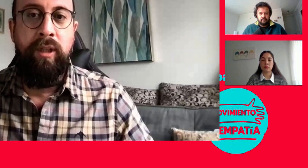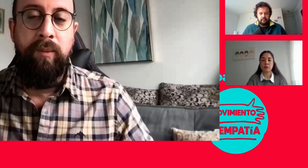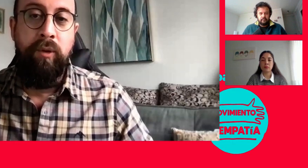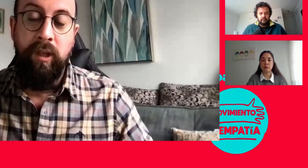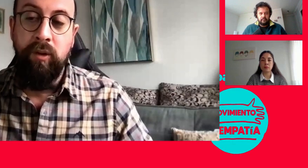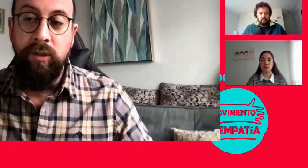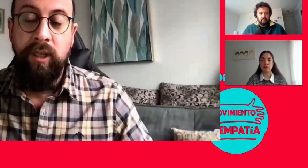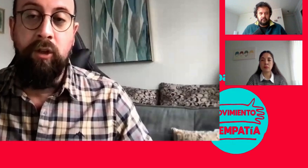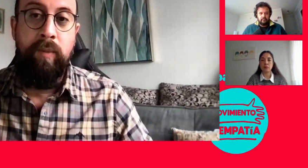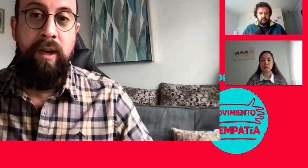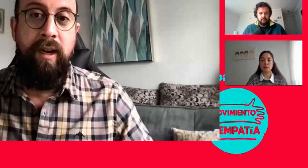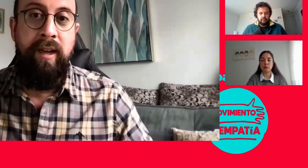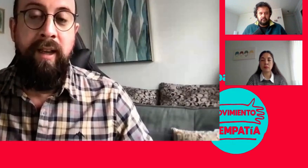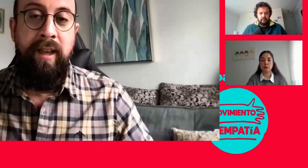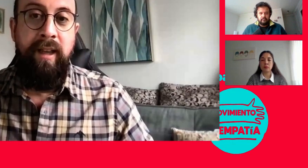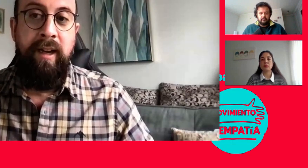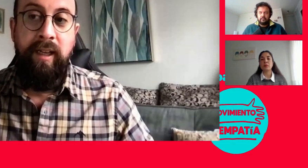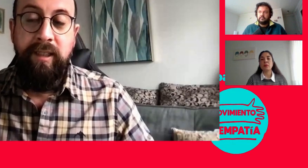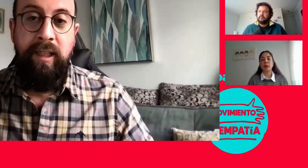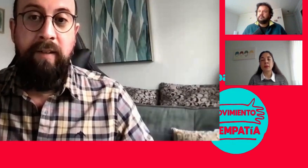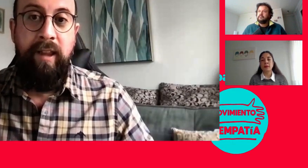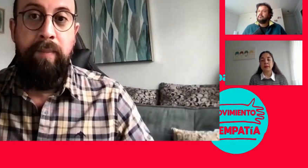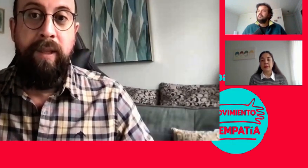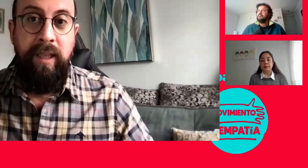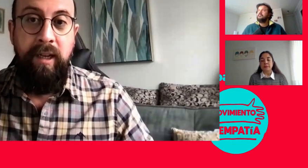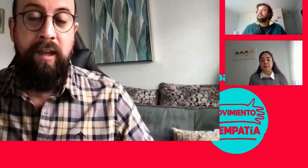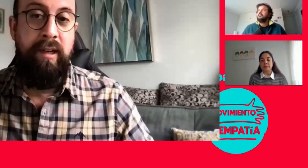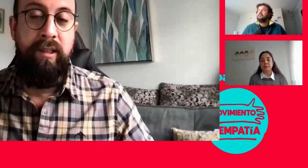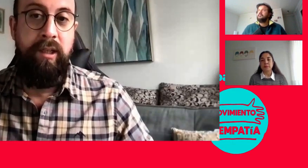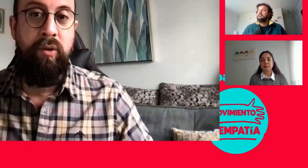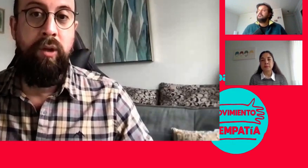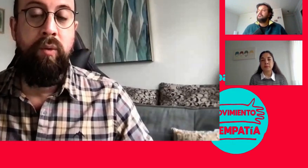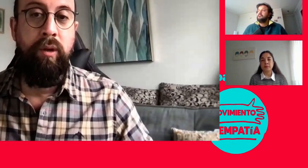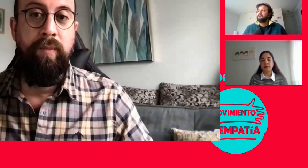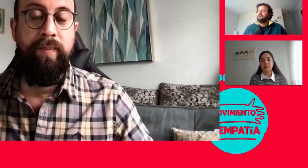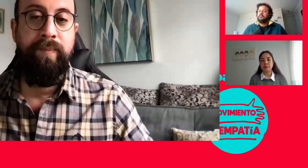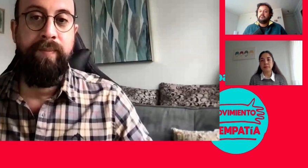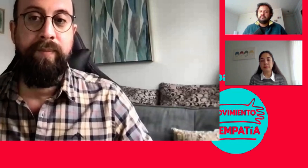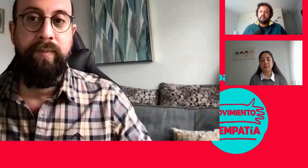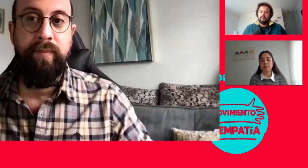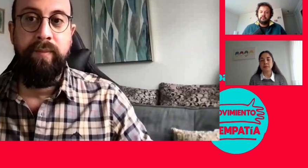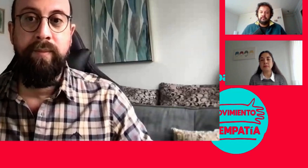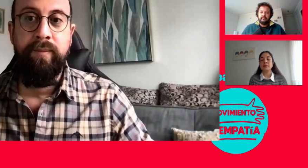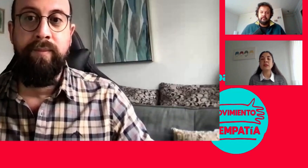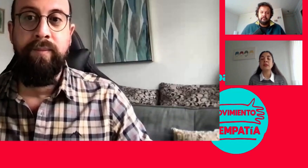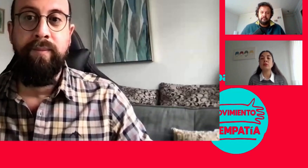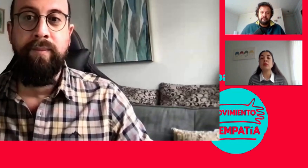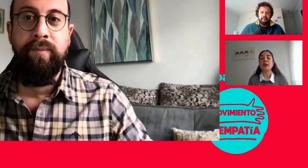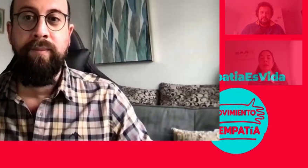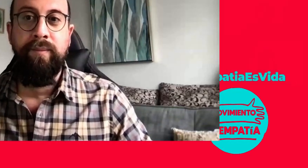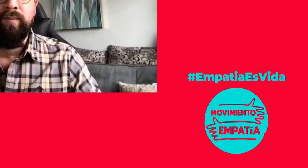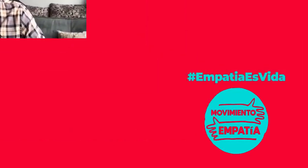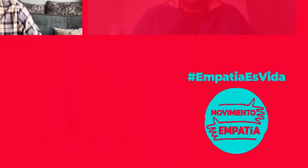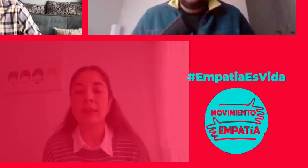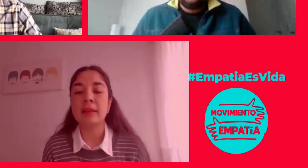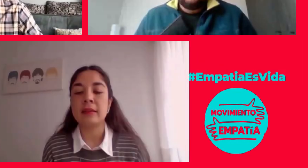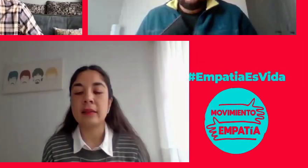y nosotros tenemos entonces que tomar la iniciativa de empezar a hacer estos estudios. Sin